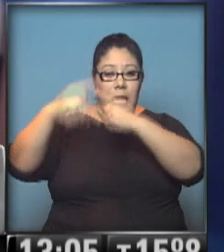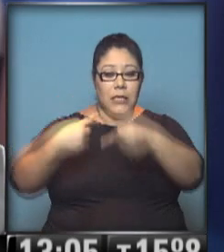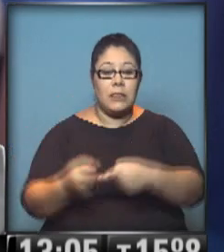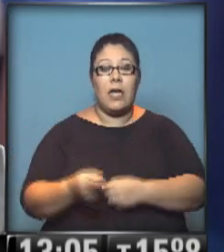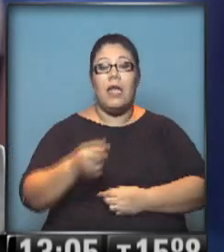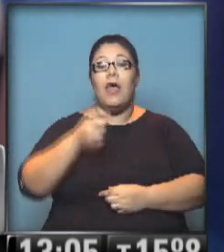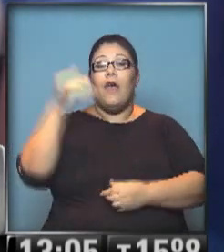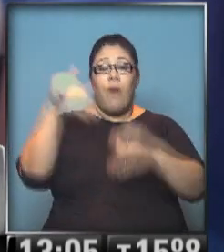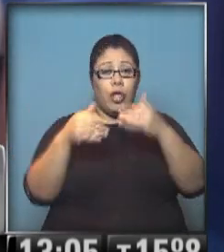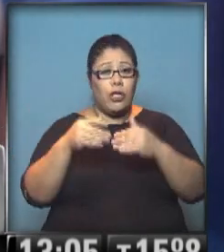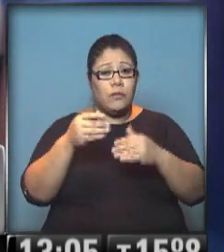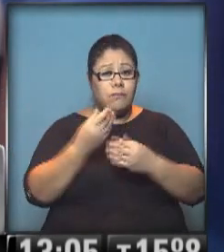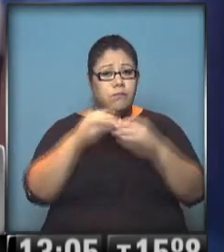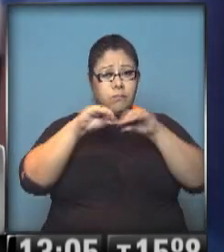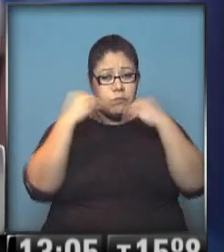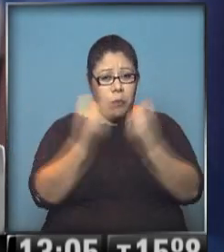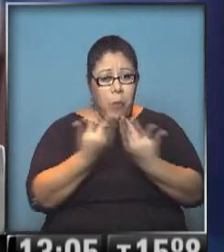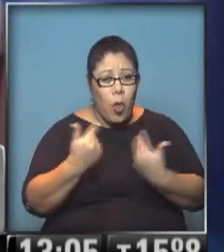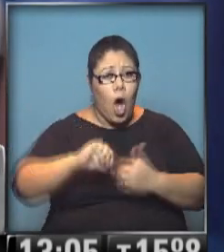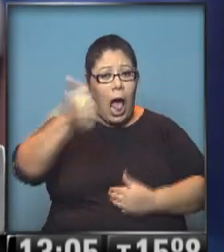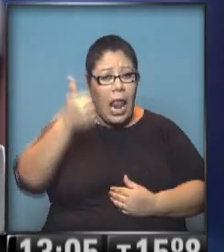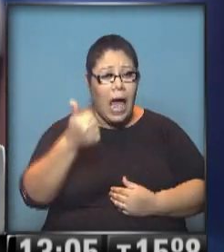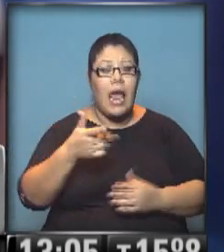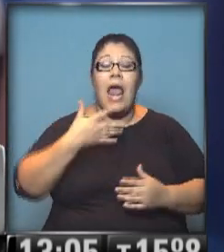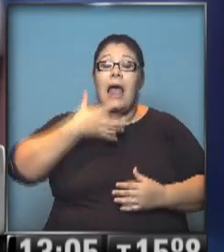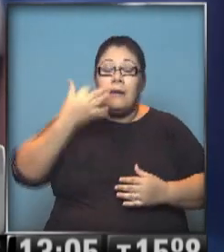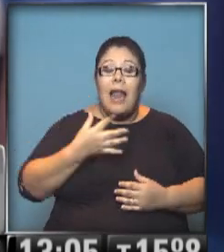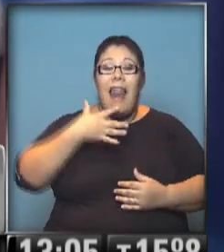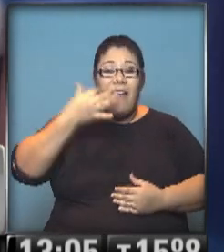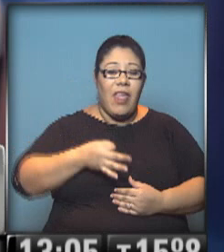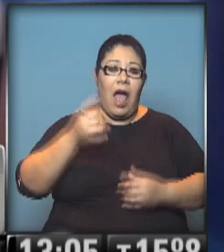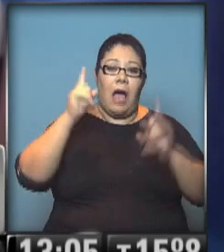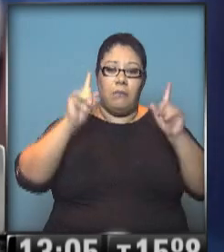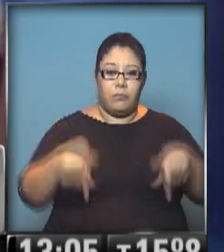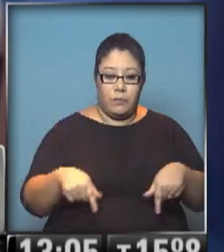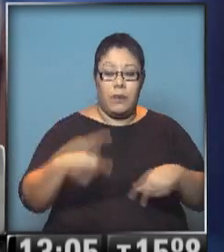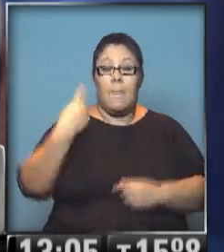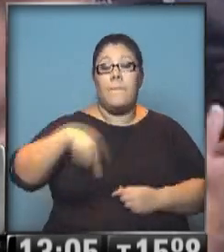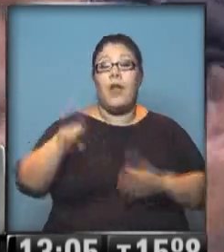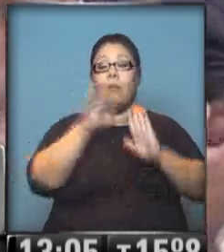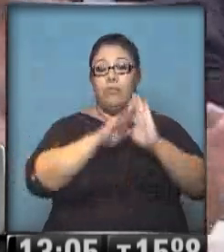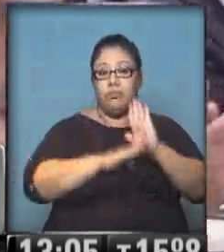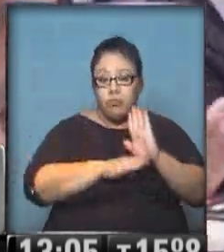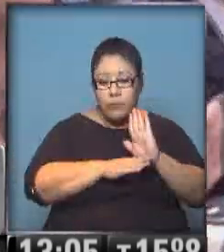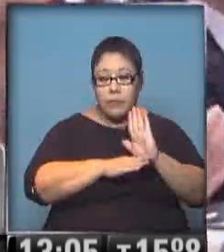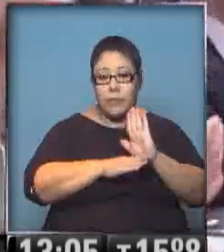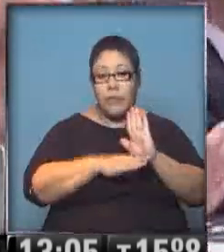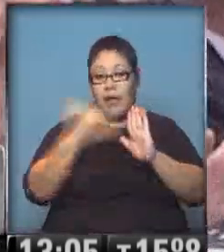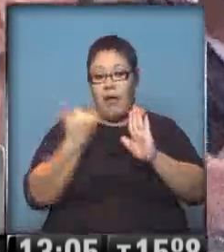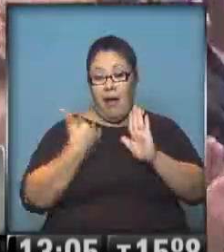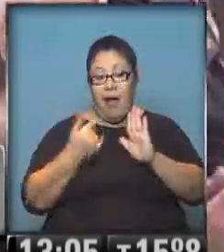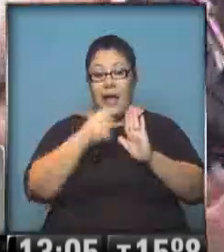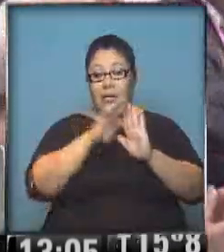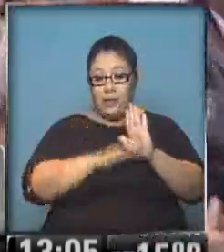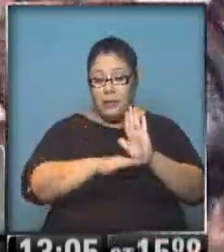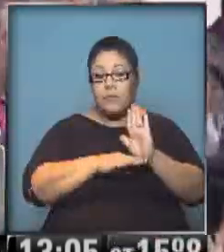a captar la cantidad de votos necesaria como para ganar. Claro. Esta es la realidad. Fíjate que en el cronograma que tenemos por acá tiene que ver